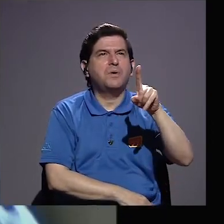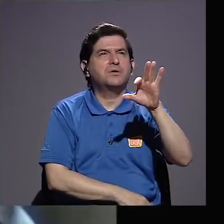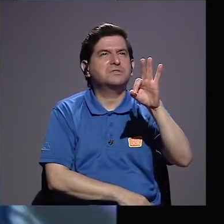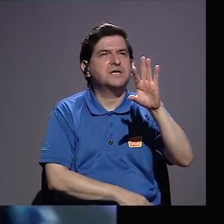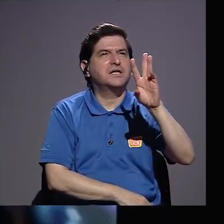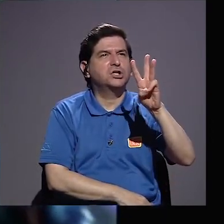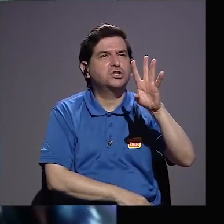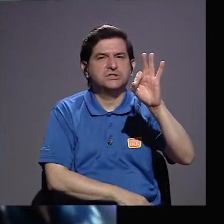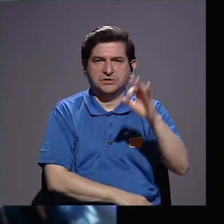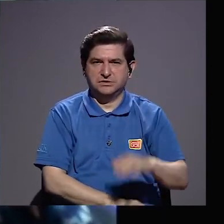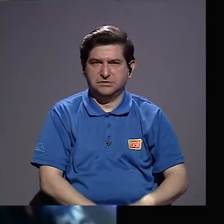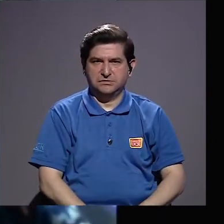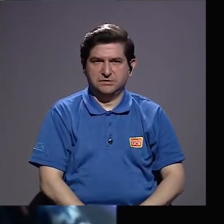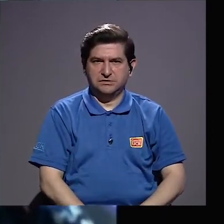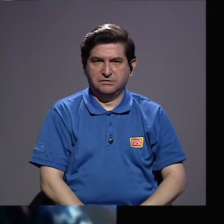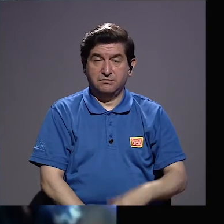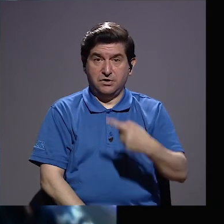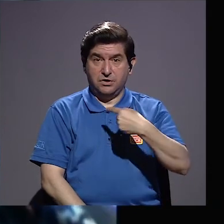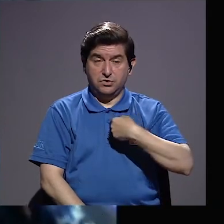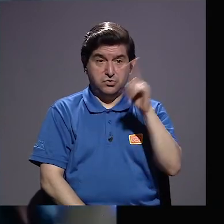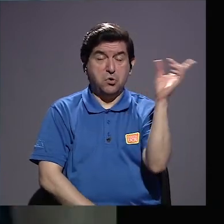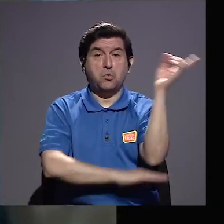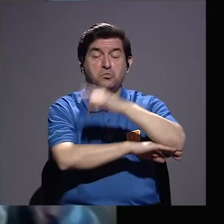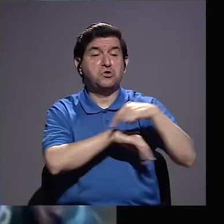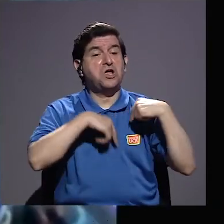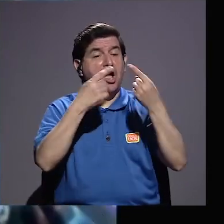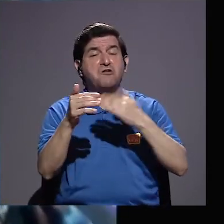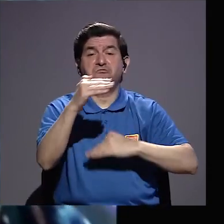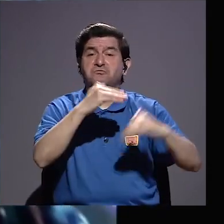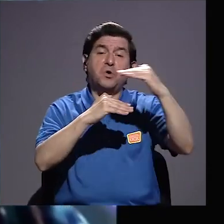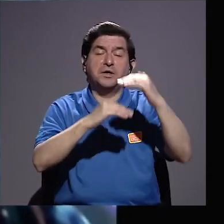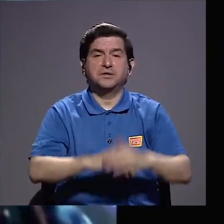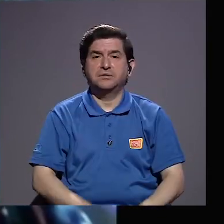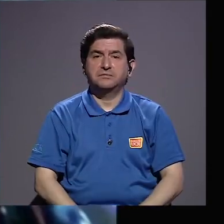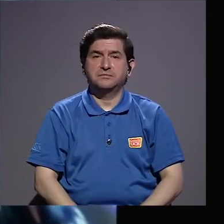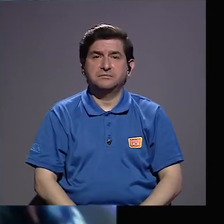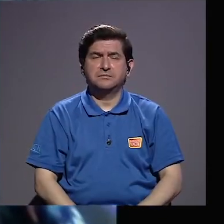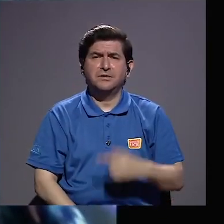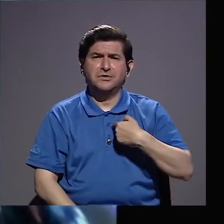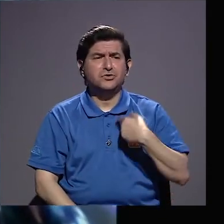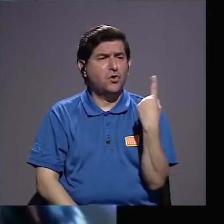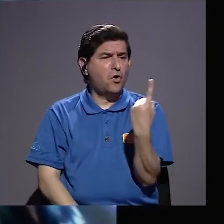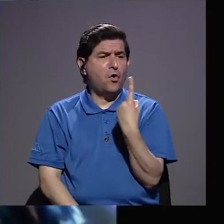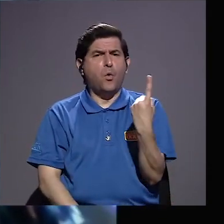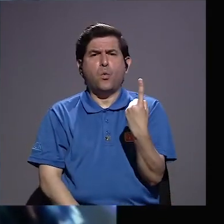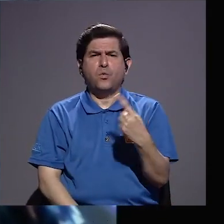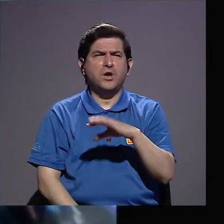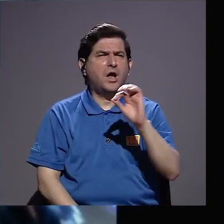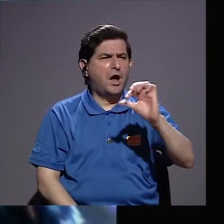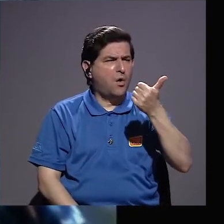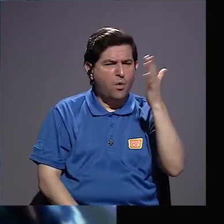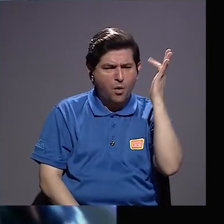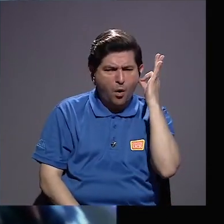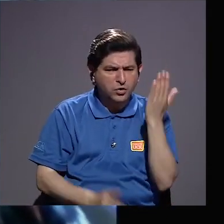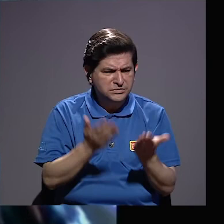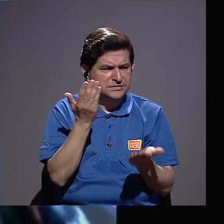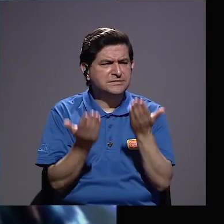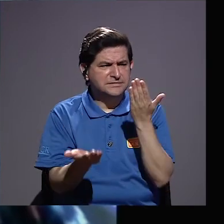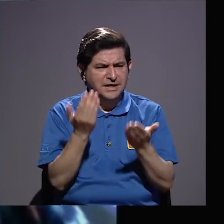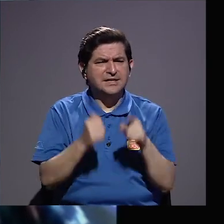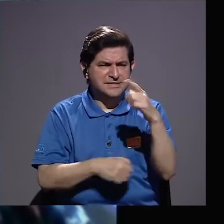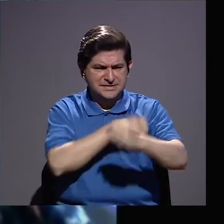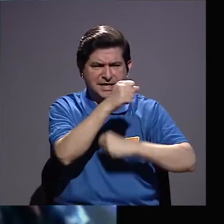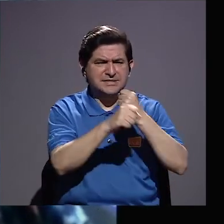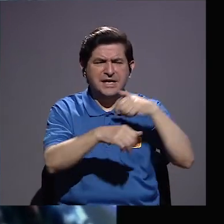o 69, que yo, bueno, fui un día a la facultad porque yo era, creo que la única, o había otra mujer que